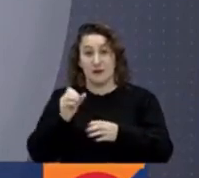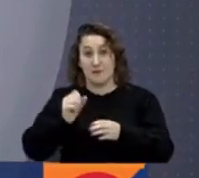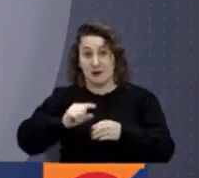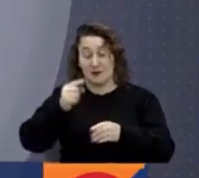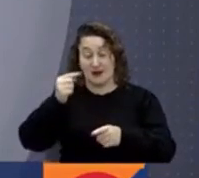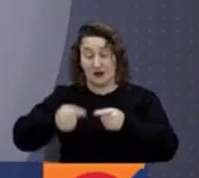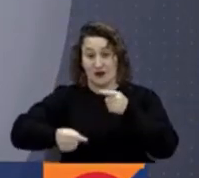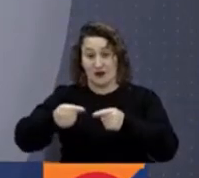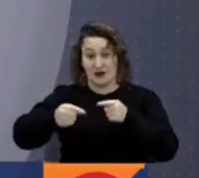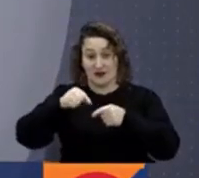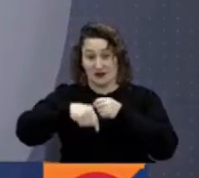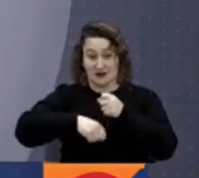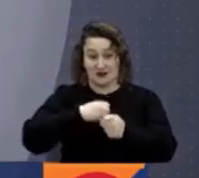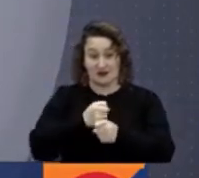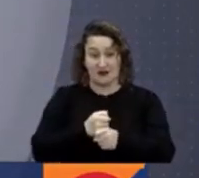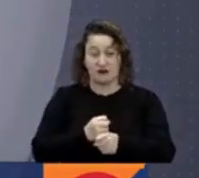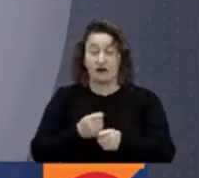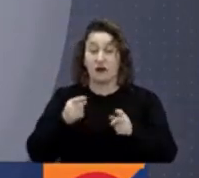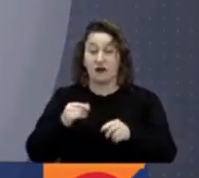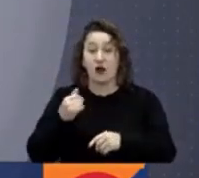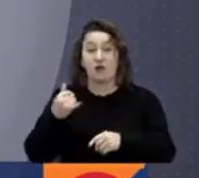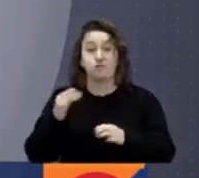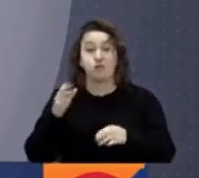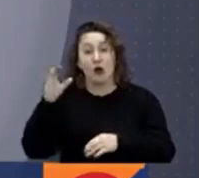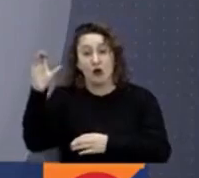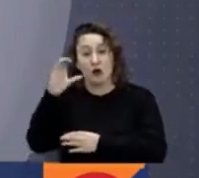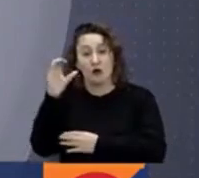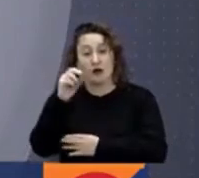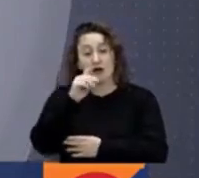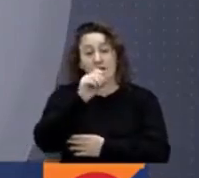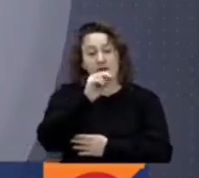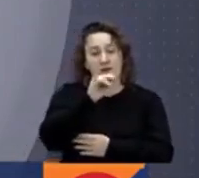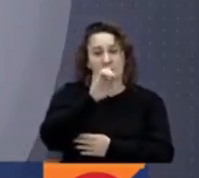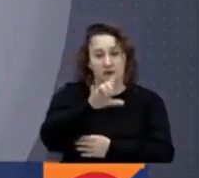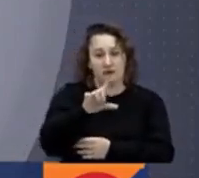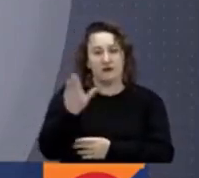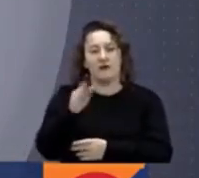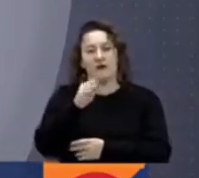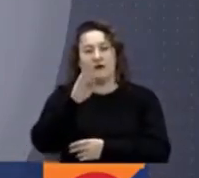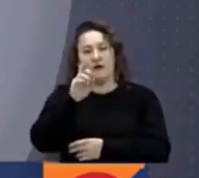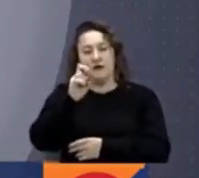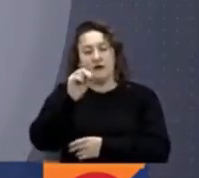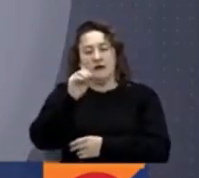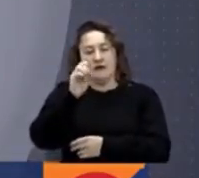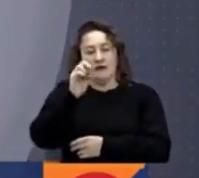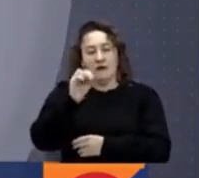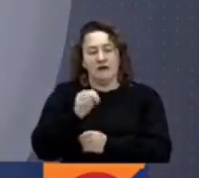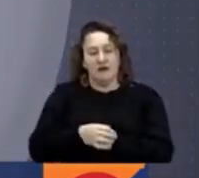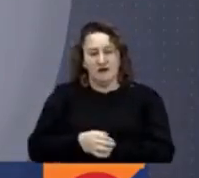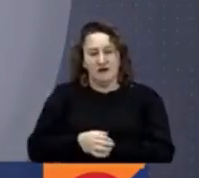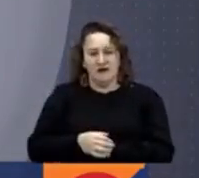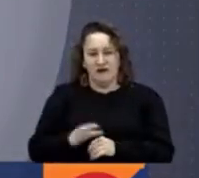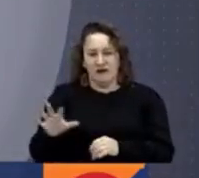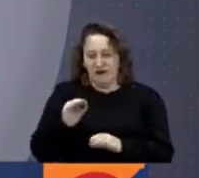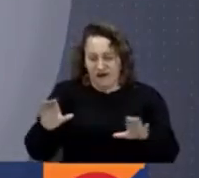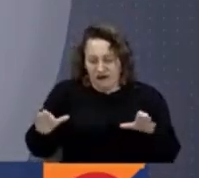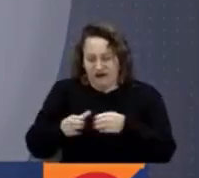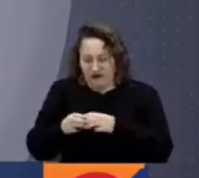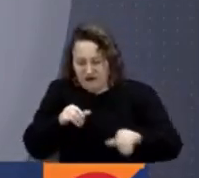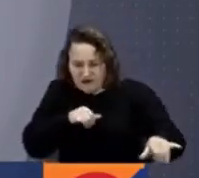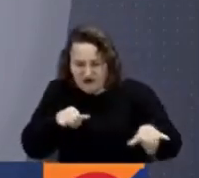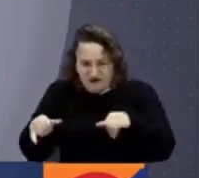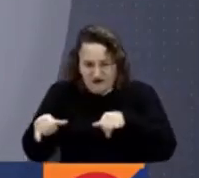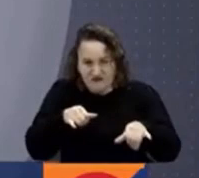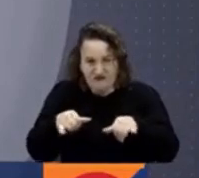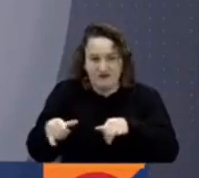año, en la que también estarán los colombianos Daniel Felipe Martínez y Brandon Rivera. La tripleta de escarabajos, por supuesto, estará acompañada por los